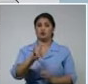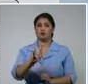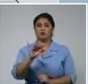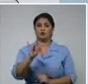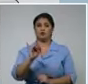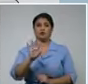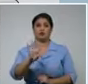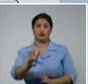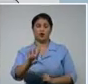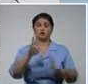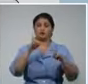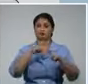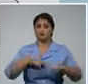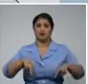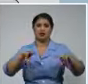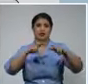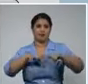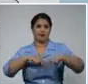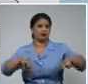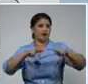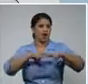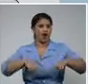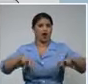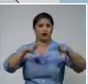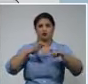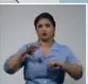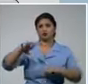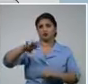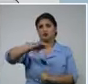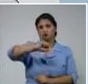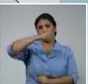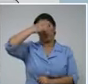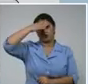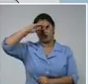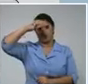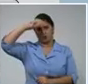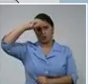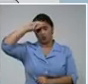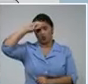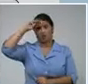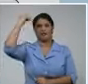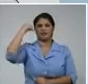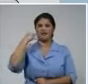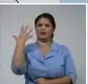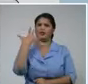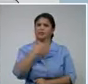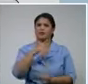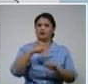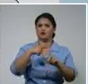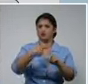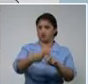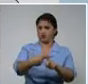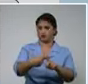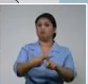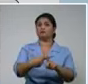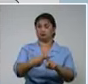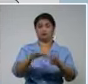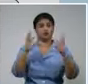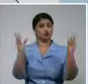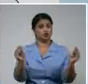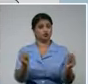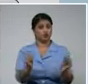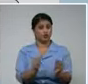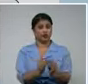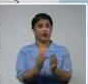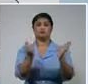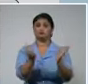2.576.974 muestras para el diagnóstico de la COVID-19. Y ya se acumulan diagnosticados